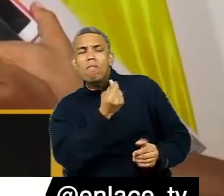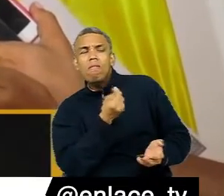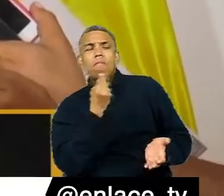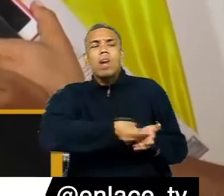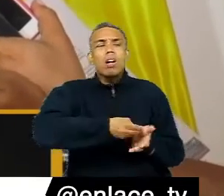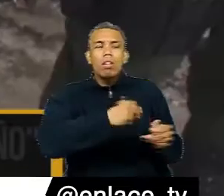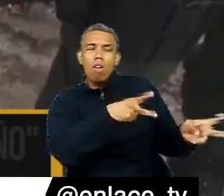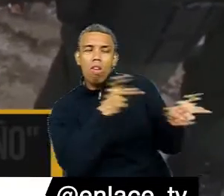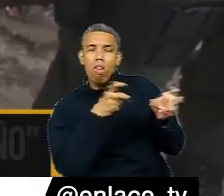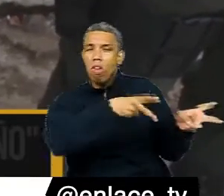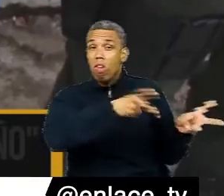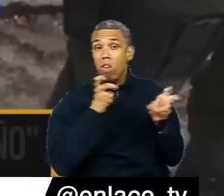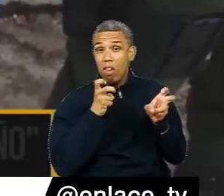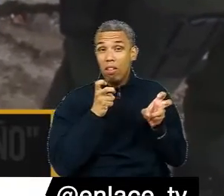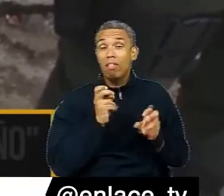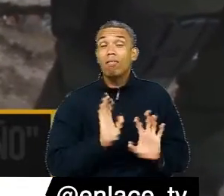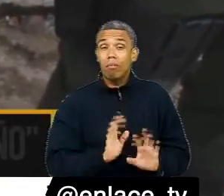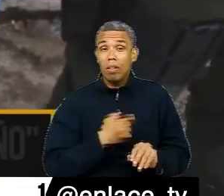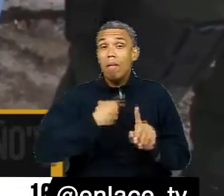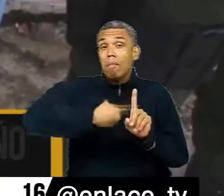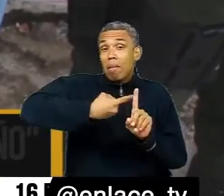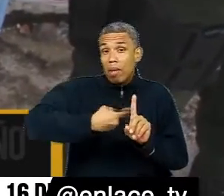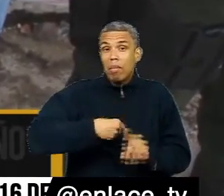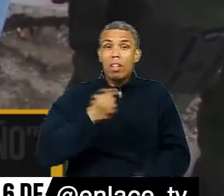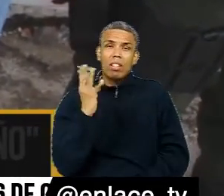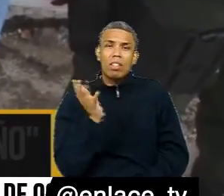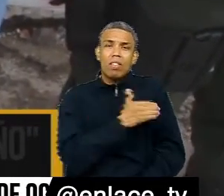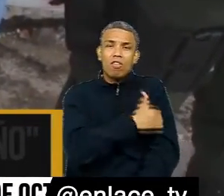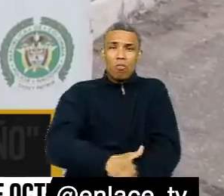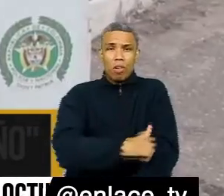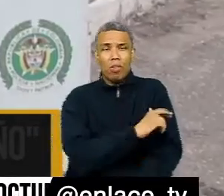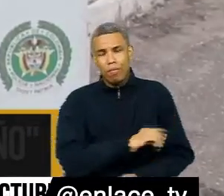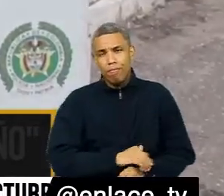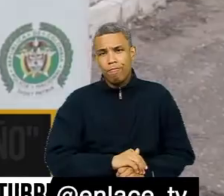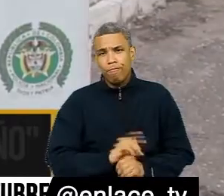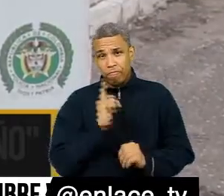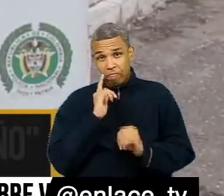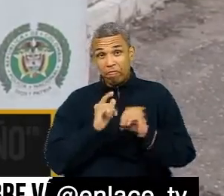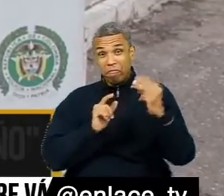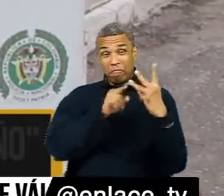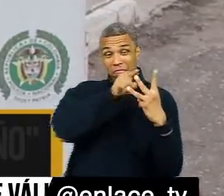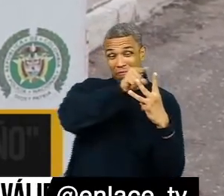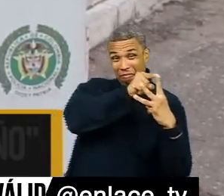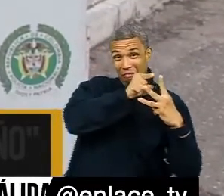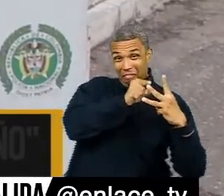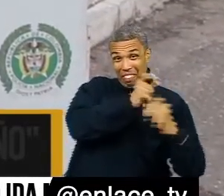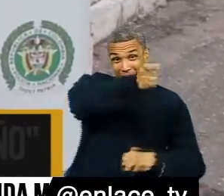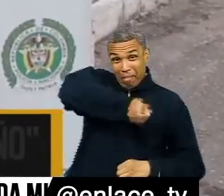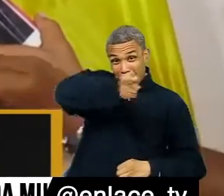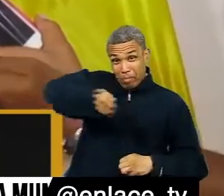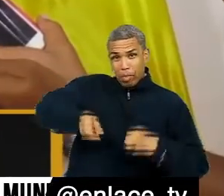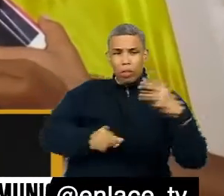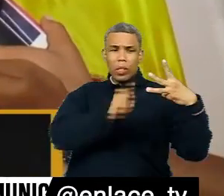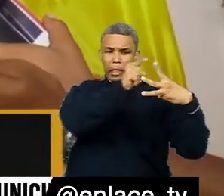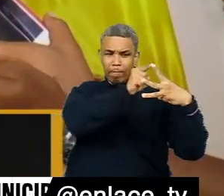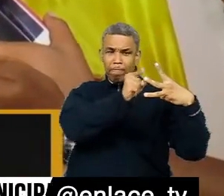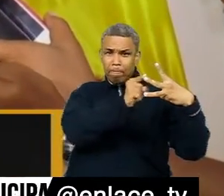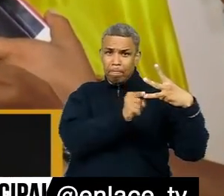el acercamiento que tienen las víctimas a la denuncia. Se requiere pues para que no siga este fenómeno en Barranca Bermeja